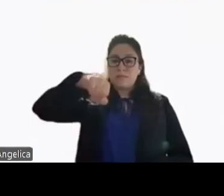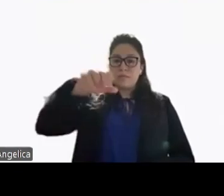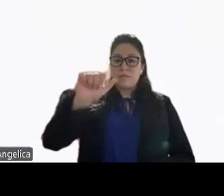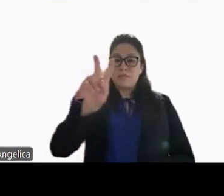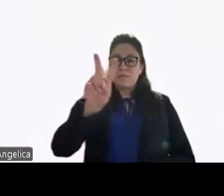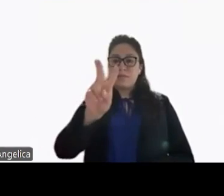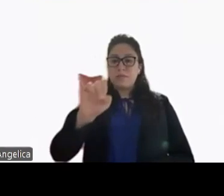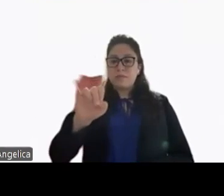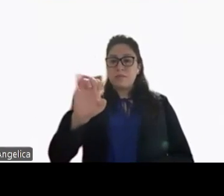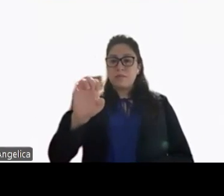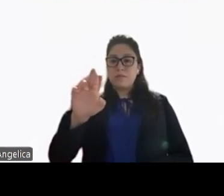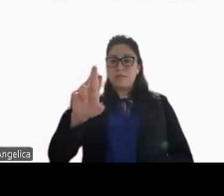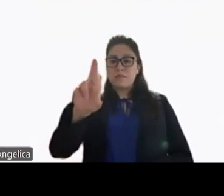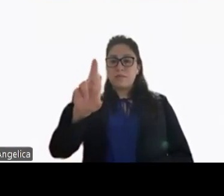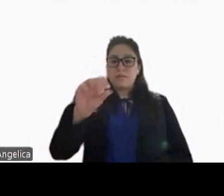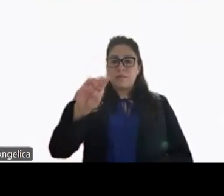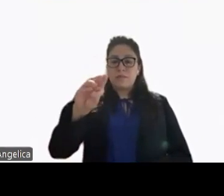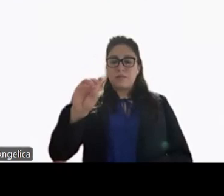Franco.